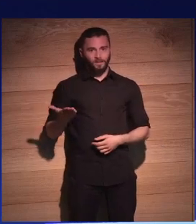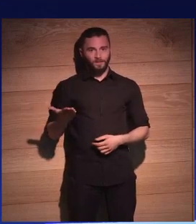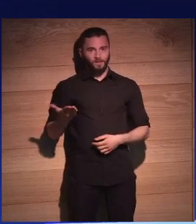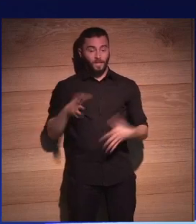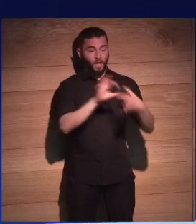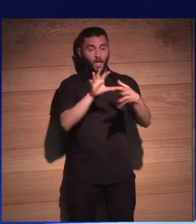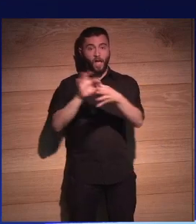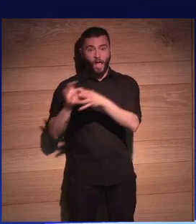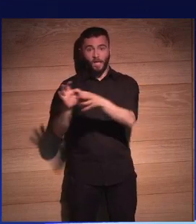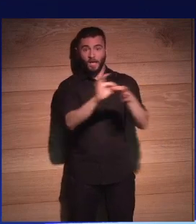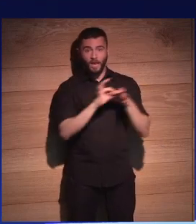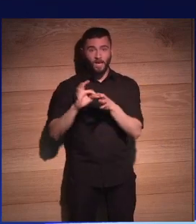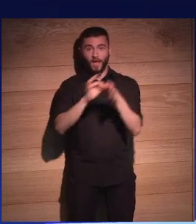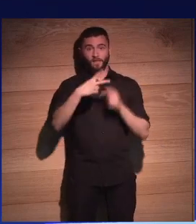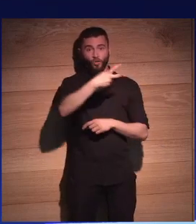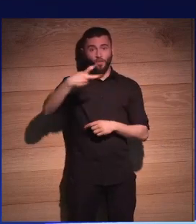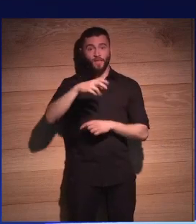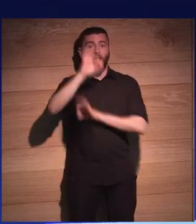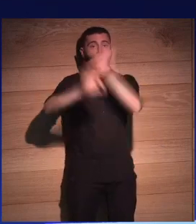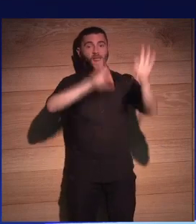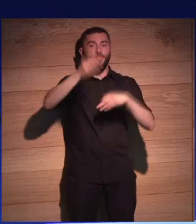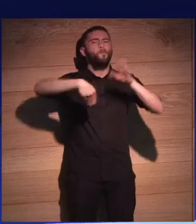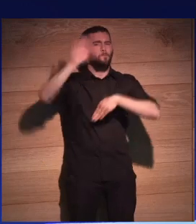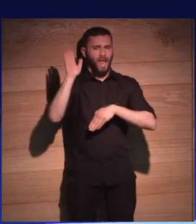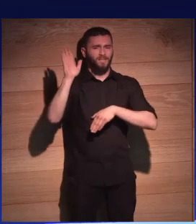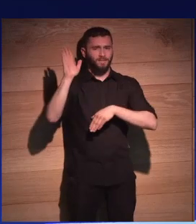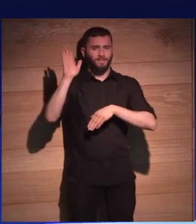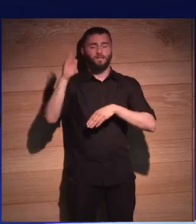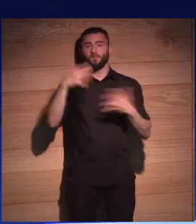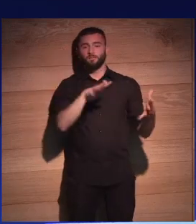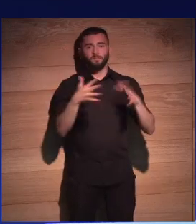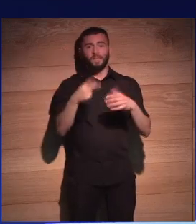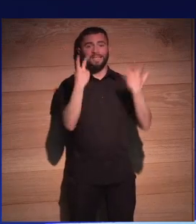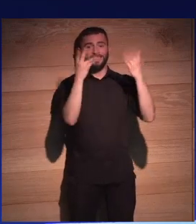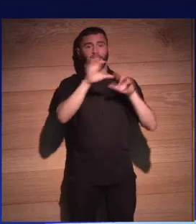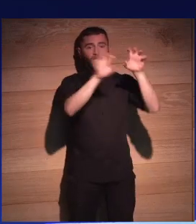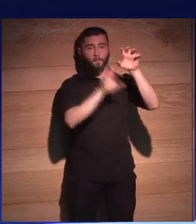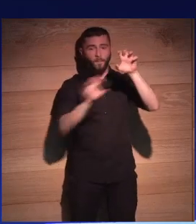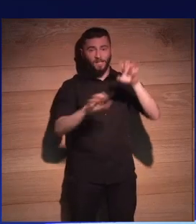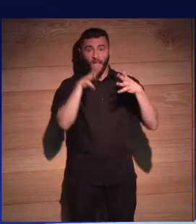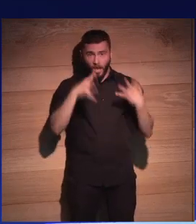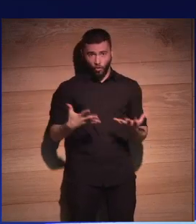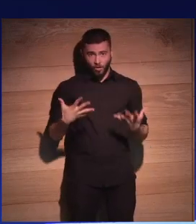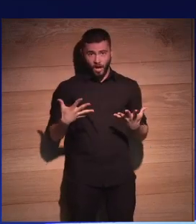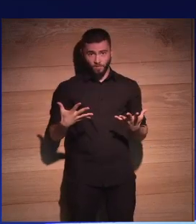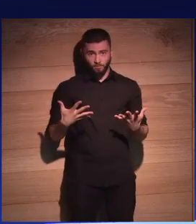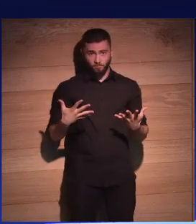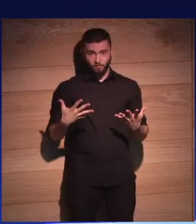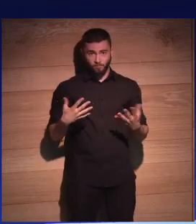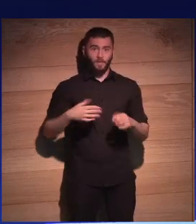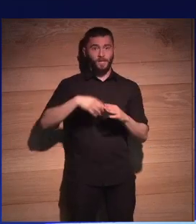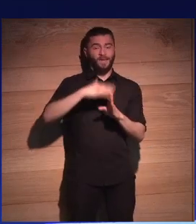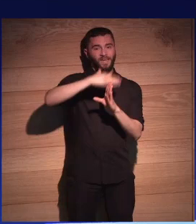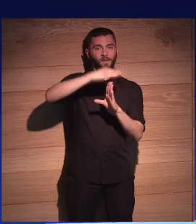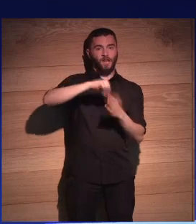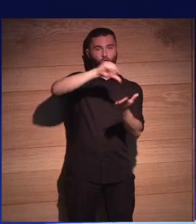las alianzas que tenemos con más de 200 organizaciones en aproximadamente 70 países a día de hoy, con las que trabajamos a nivel local.